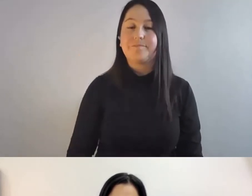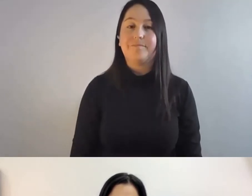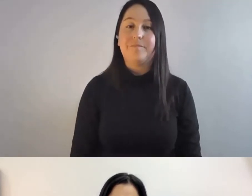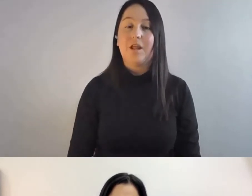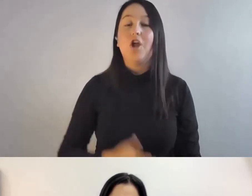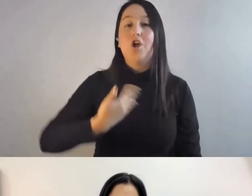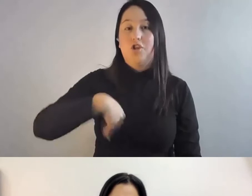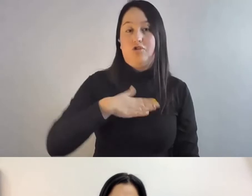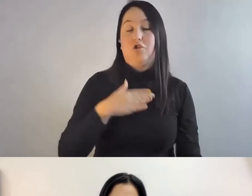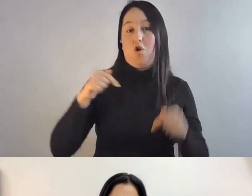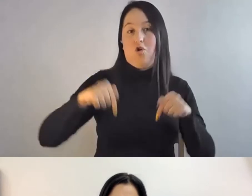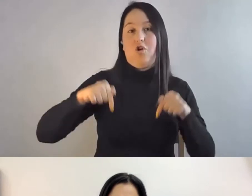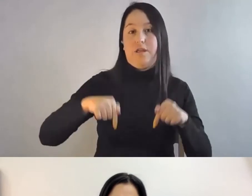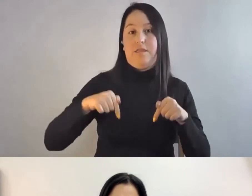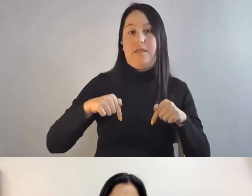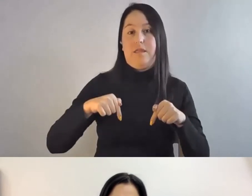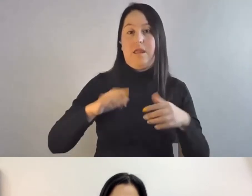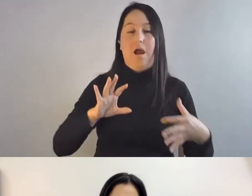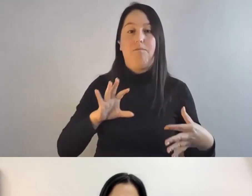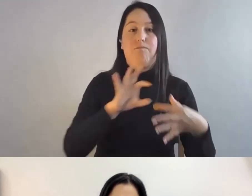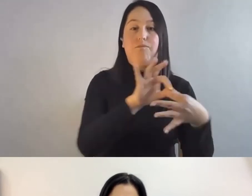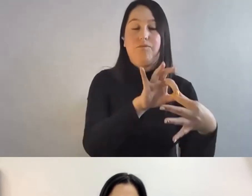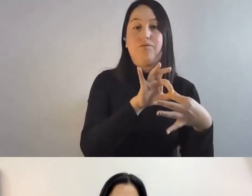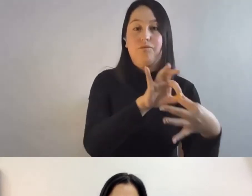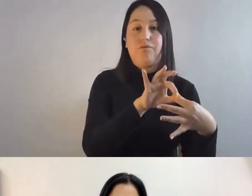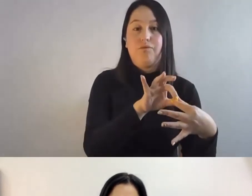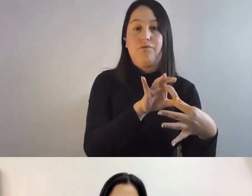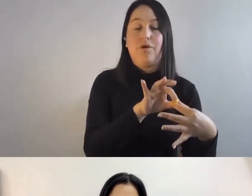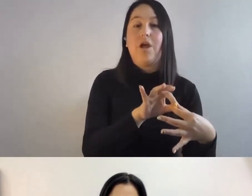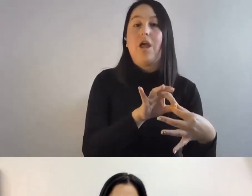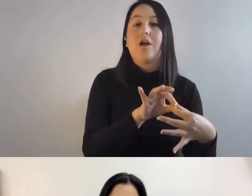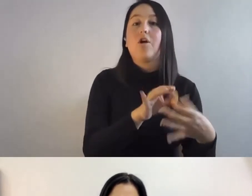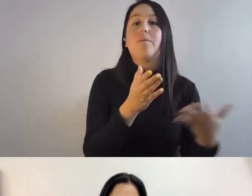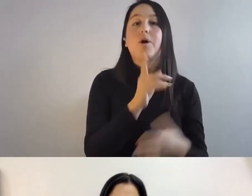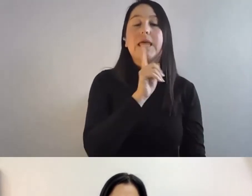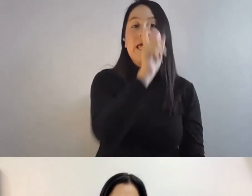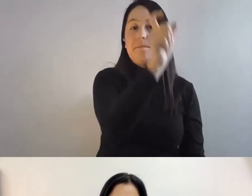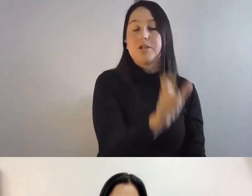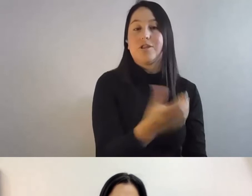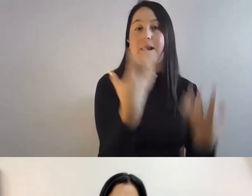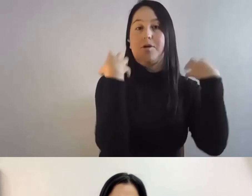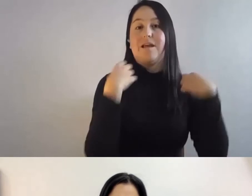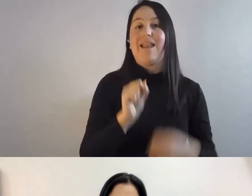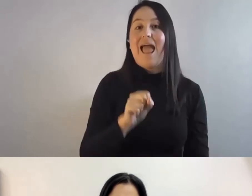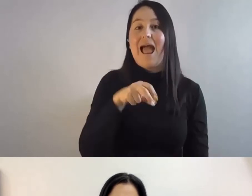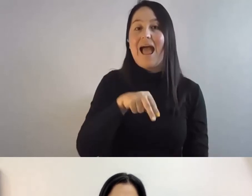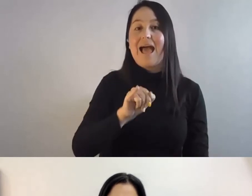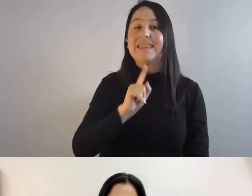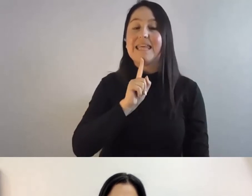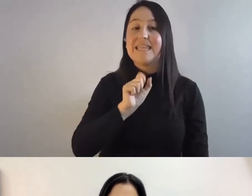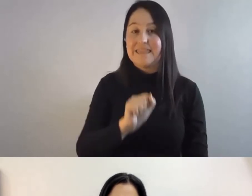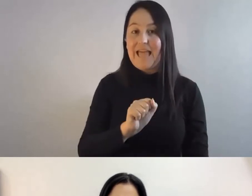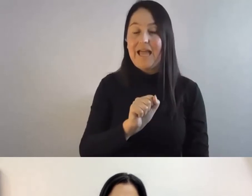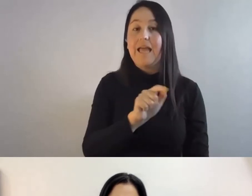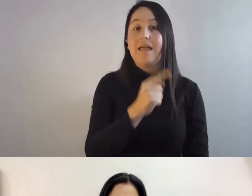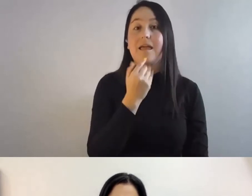nosotros hoy día nos estamos vinculando con todas las organizaciones a través de Anita Norambuena, que está también en la cita, pero les voy